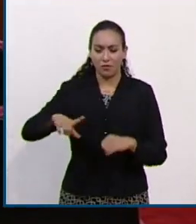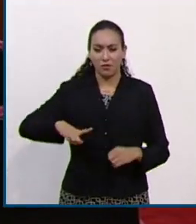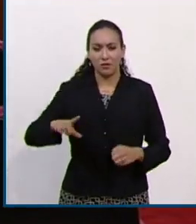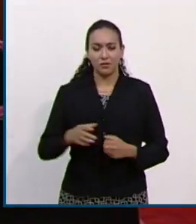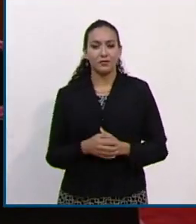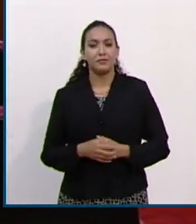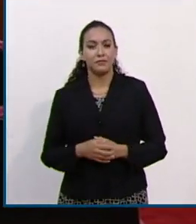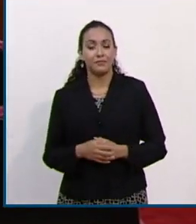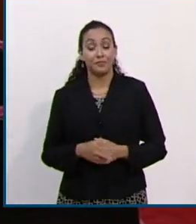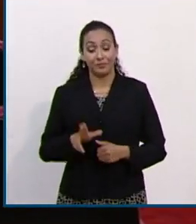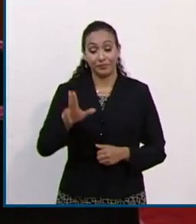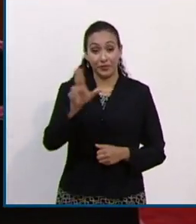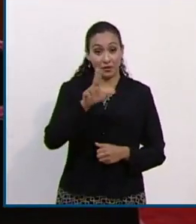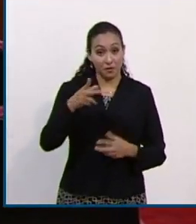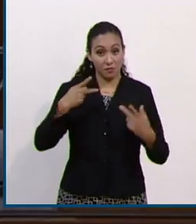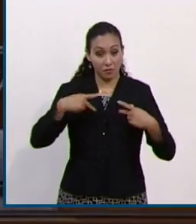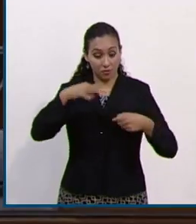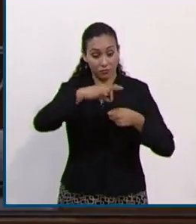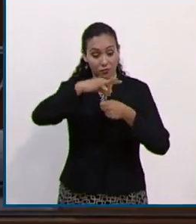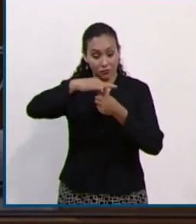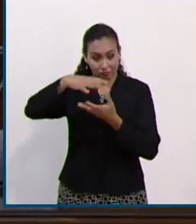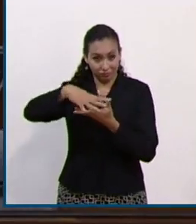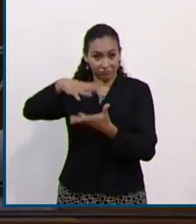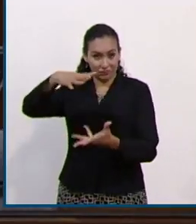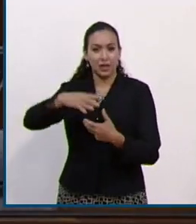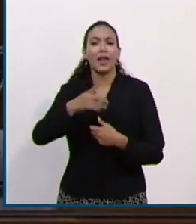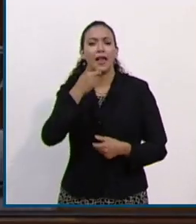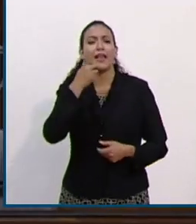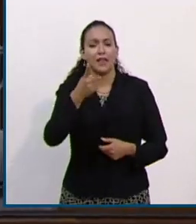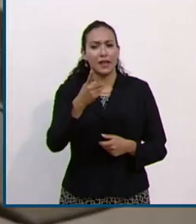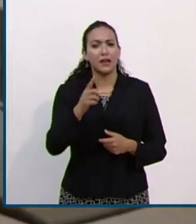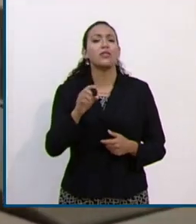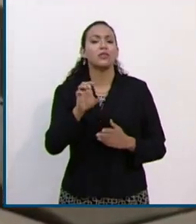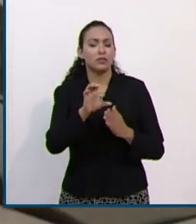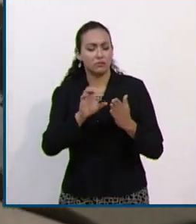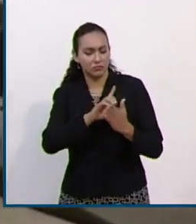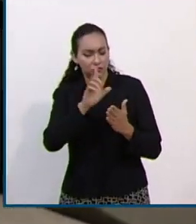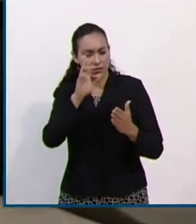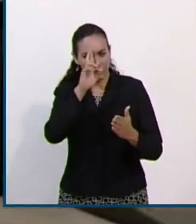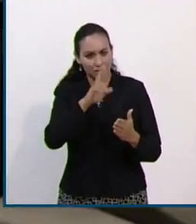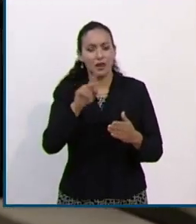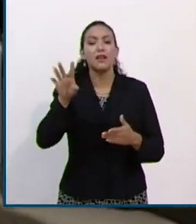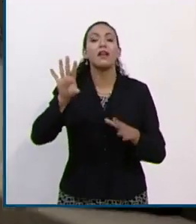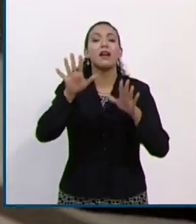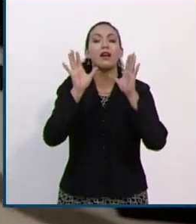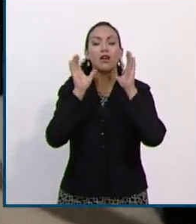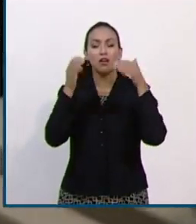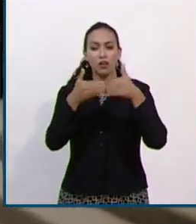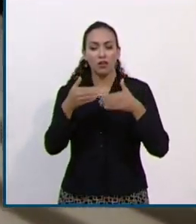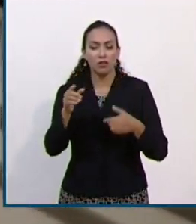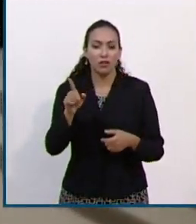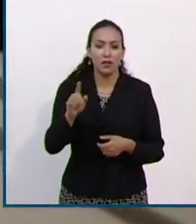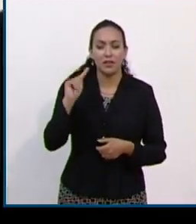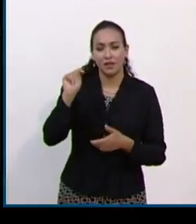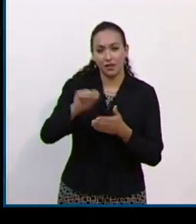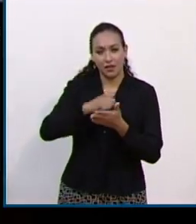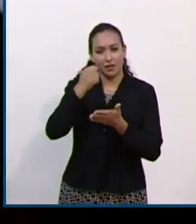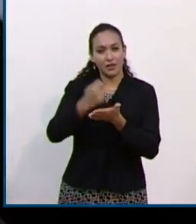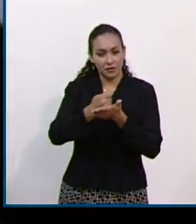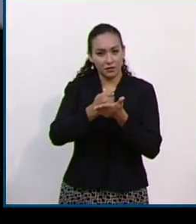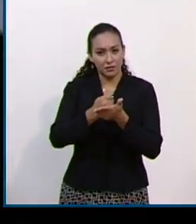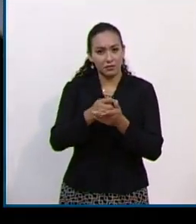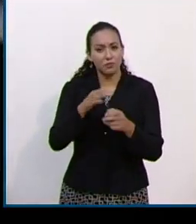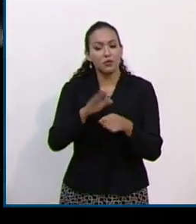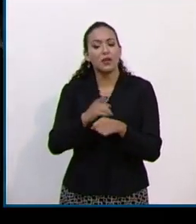El martes, por mayoría de votos, el Pleno de la Corte declaró constitucional que el Congreso de Tamaulipas fijara como definitivas e inatacables